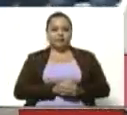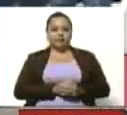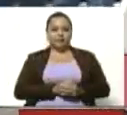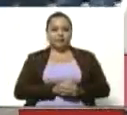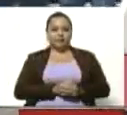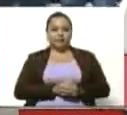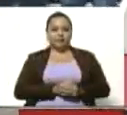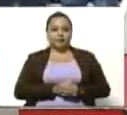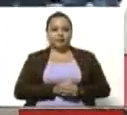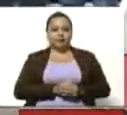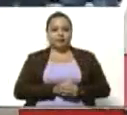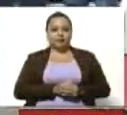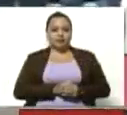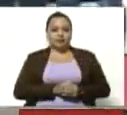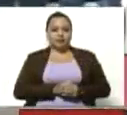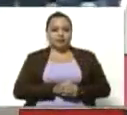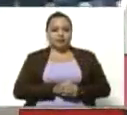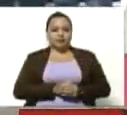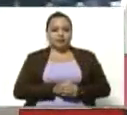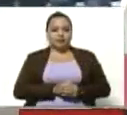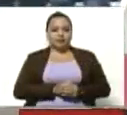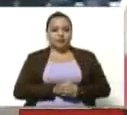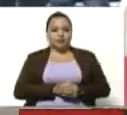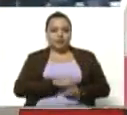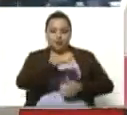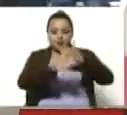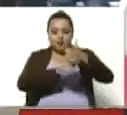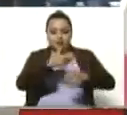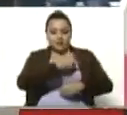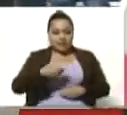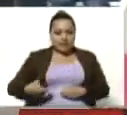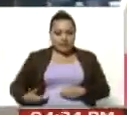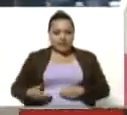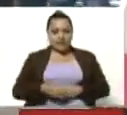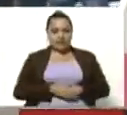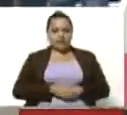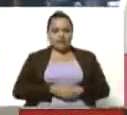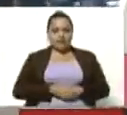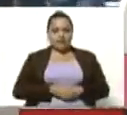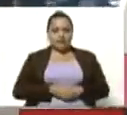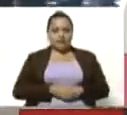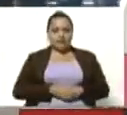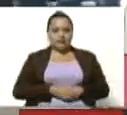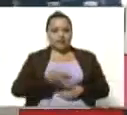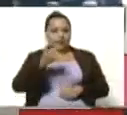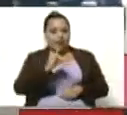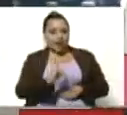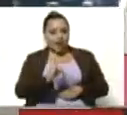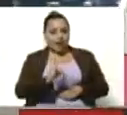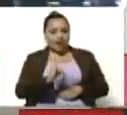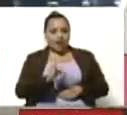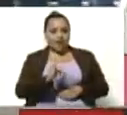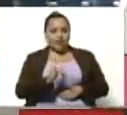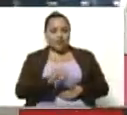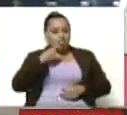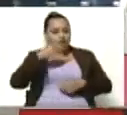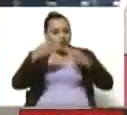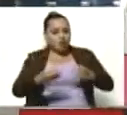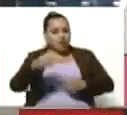este vicepresidente lleve la convicción que